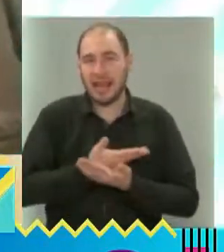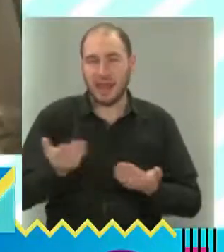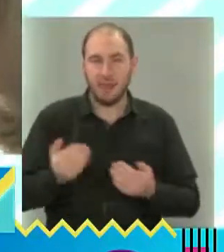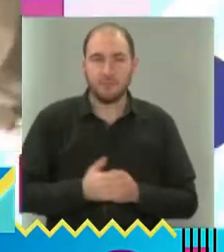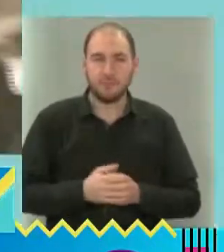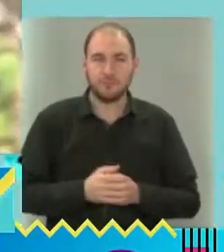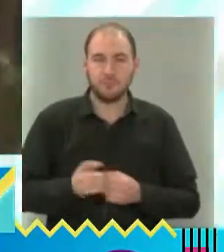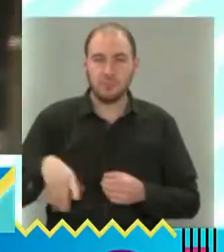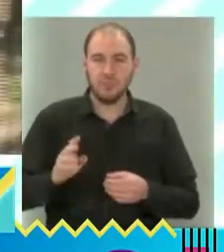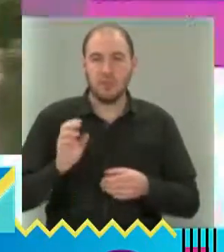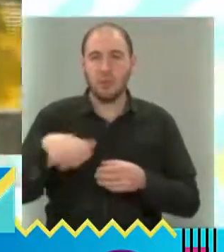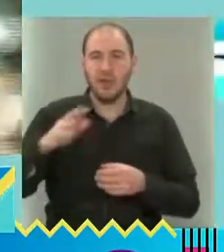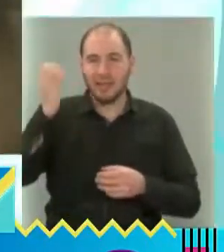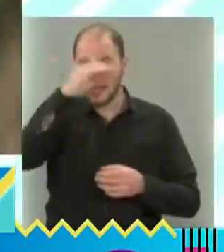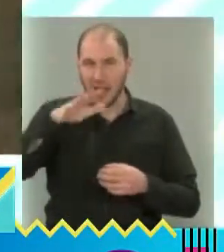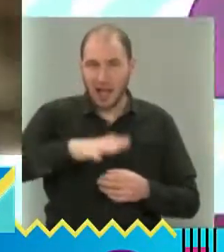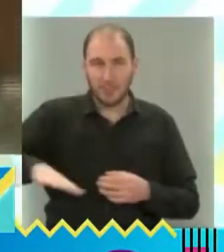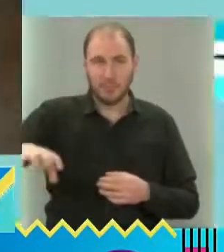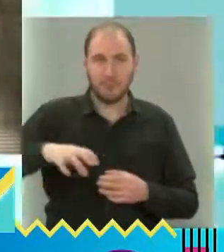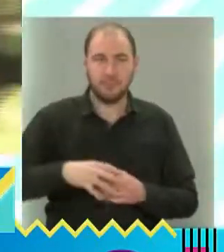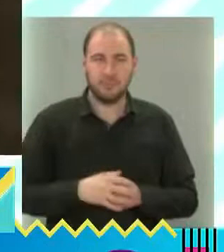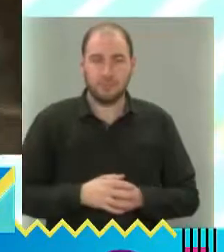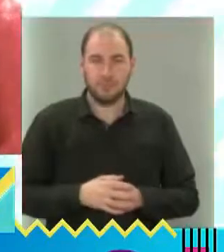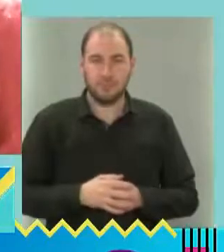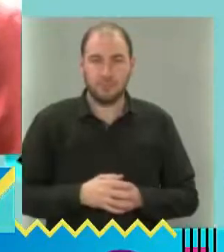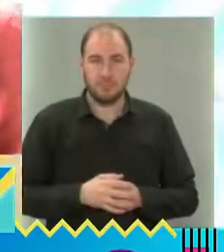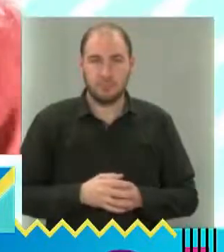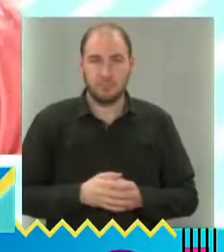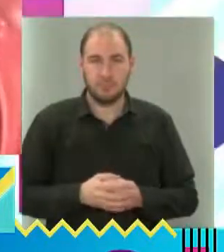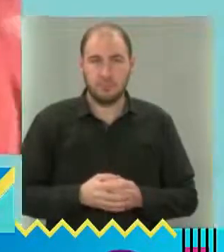en el núcleo suburbano, digamos, y que